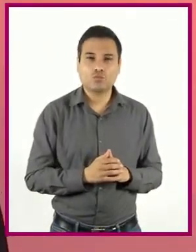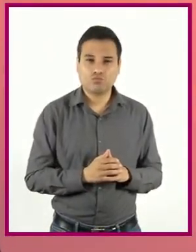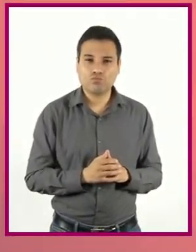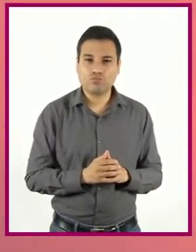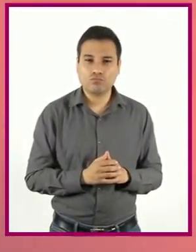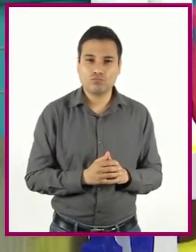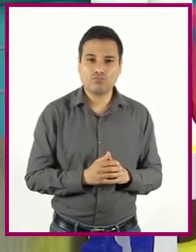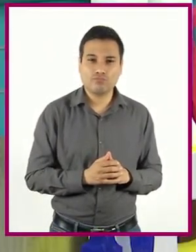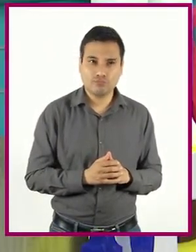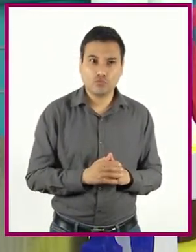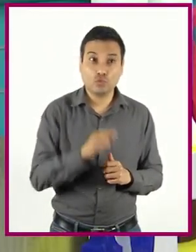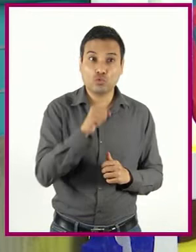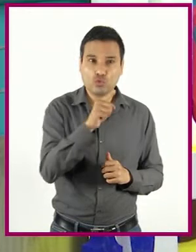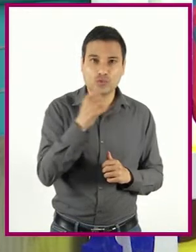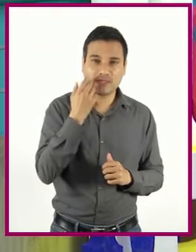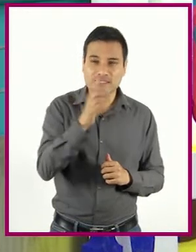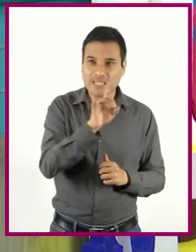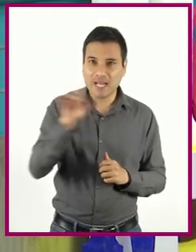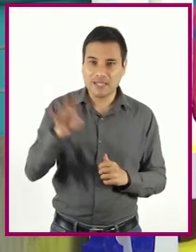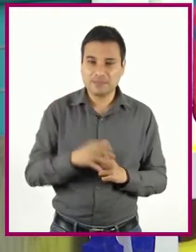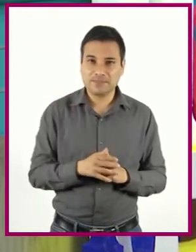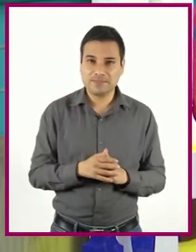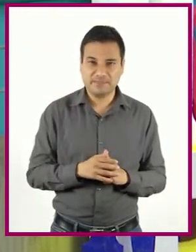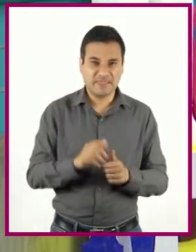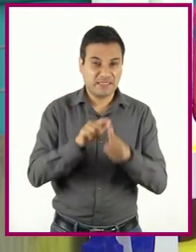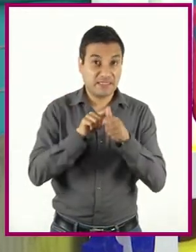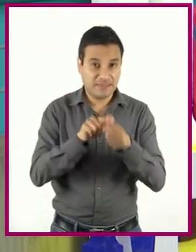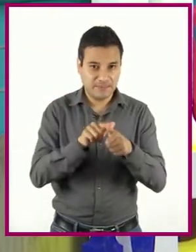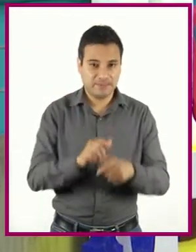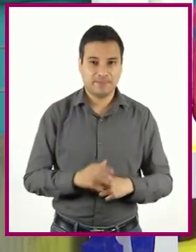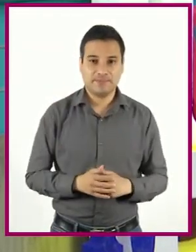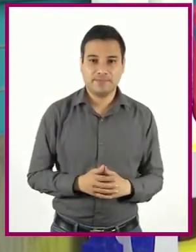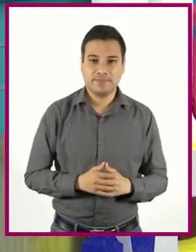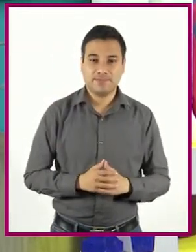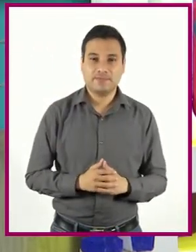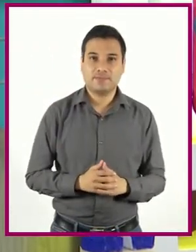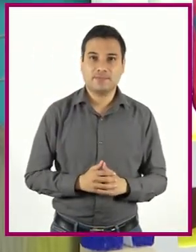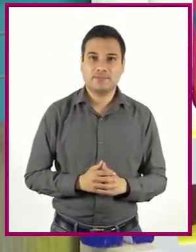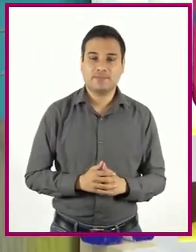bueno, continuemos, Agente TV.